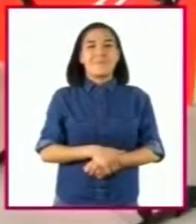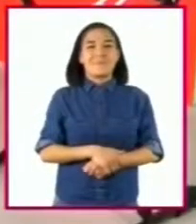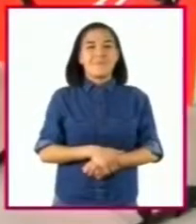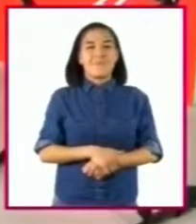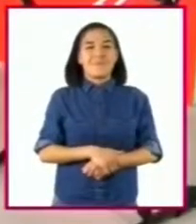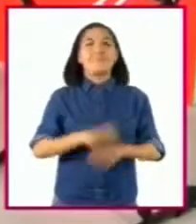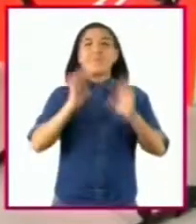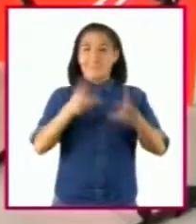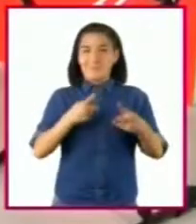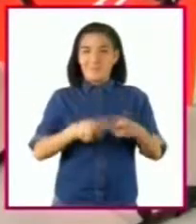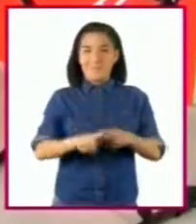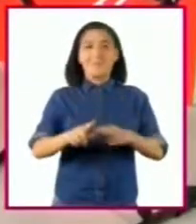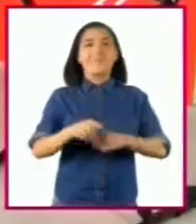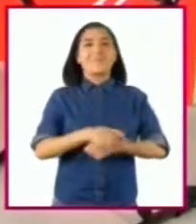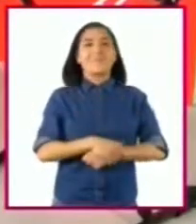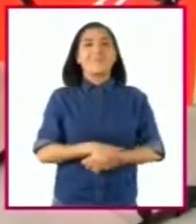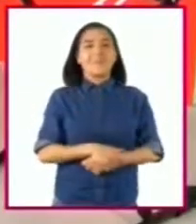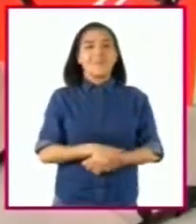¡Comencemos!